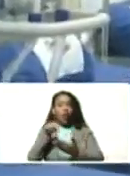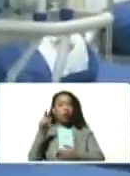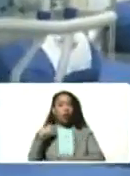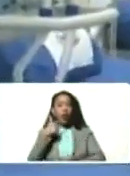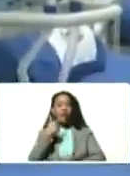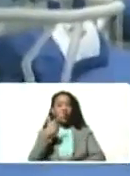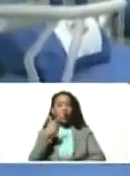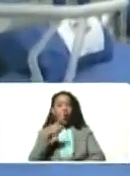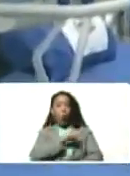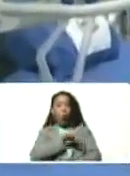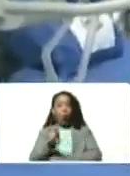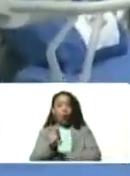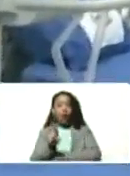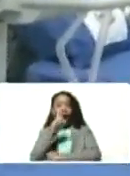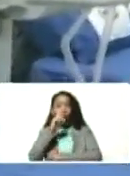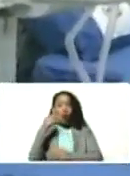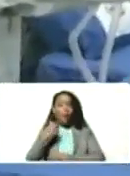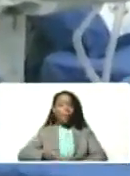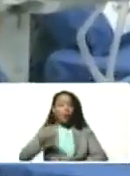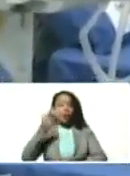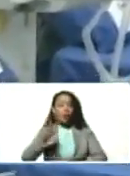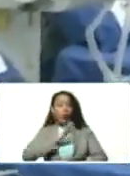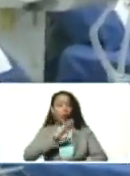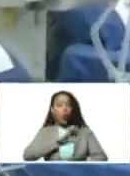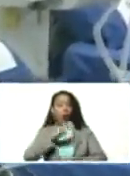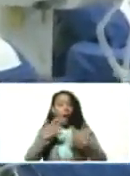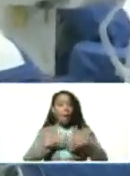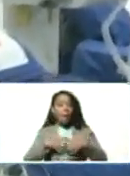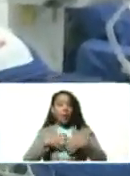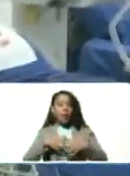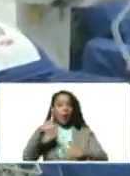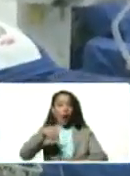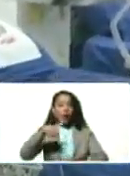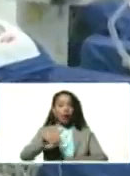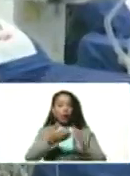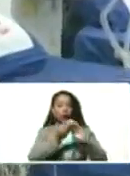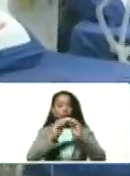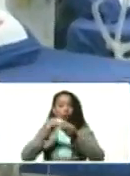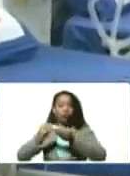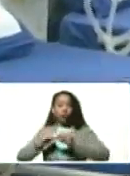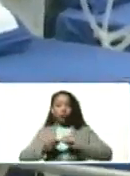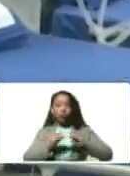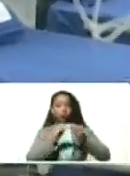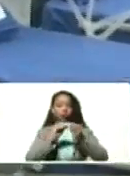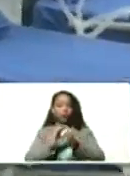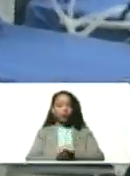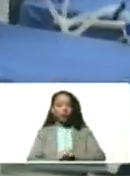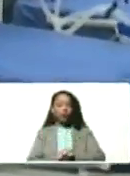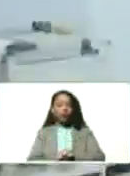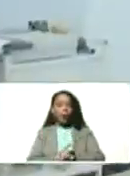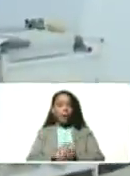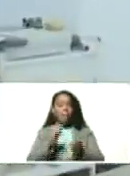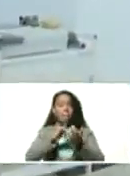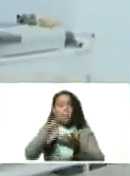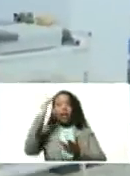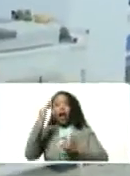años, la importancia de que nuestras propias empresas recuperen. ¿Ah?